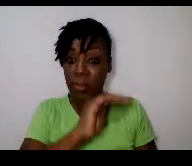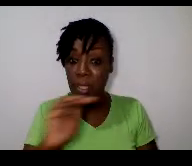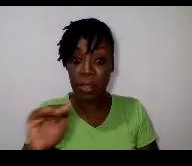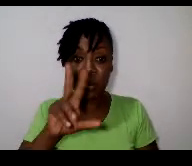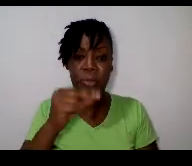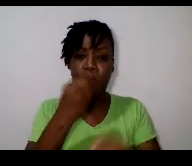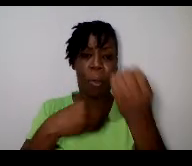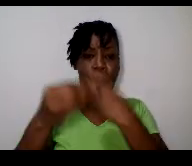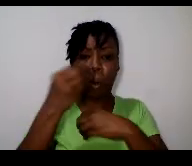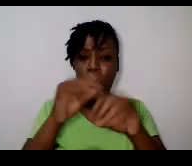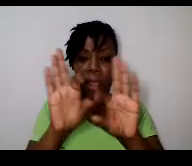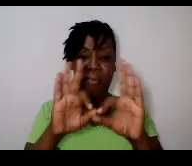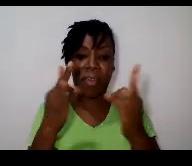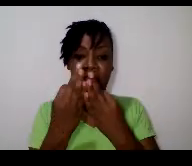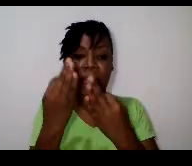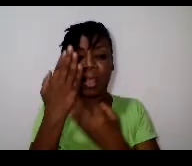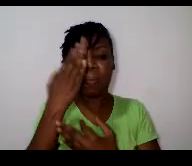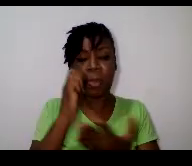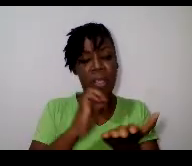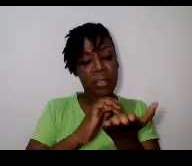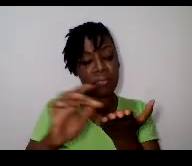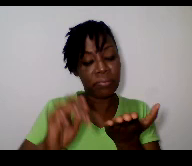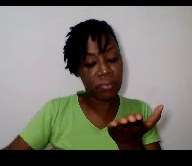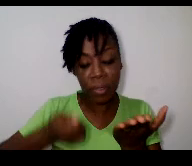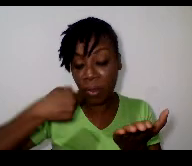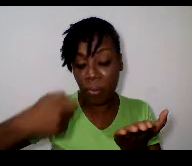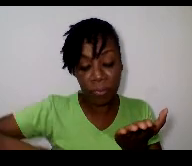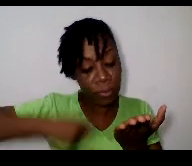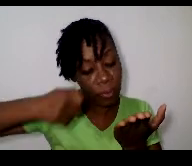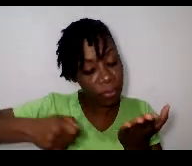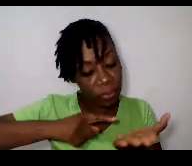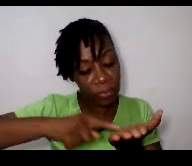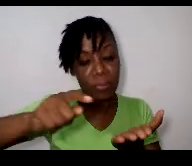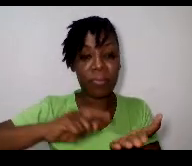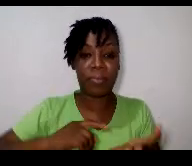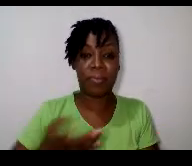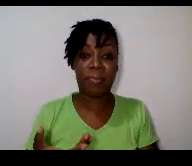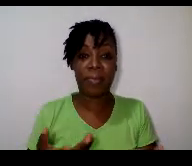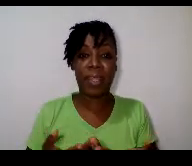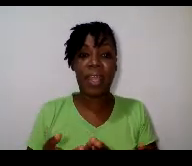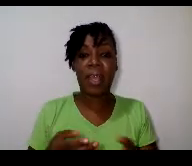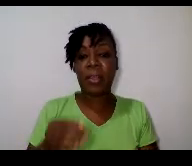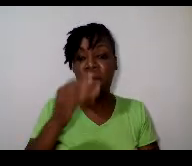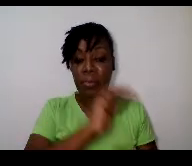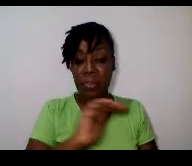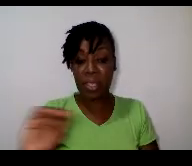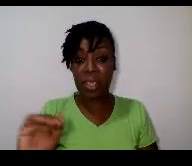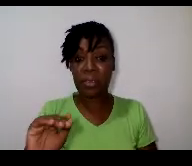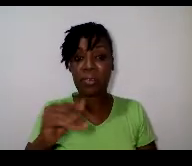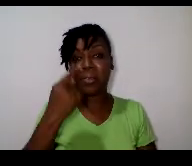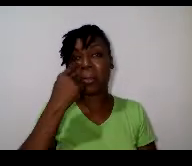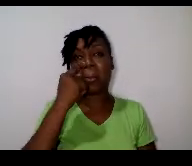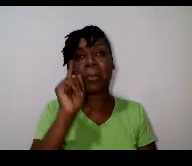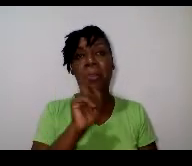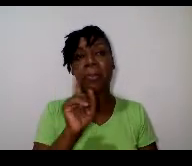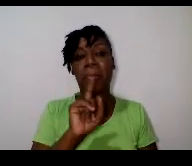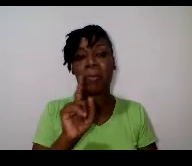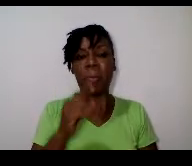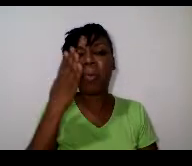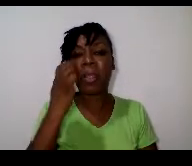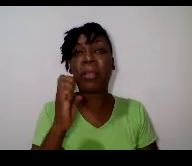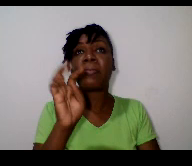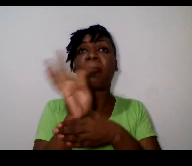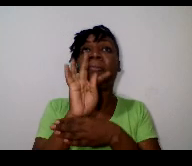comen viendo pantallas. Los niños no saben aburrirse porque cuando se aburren buscan a la pantalla. Los niños no